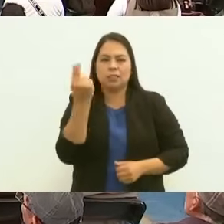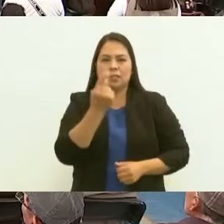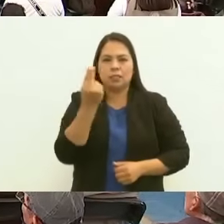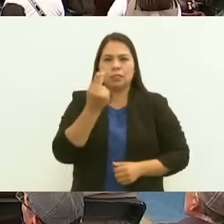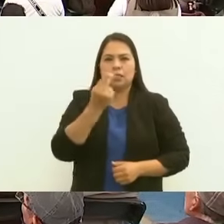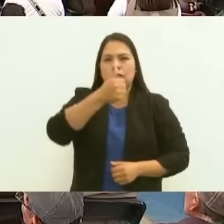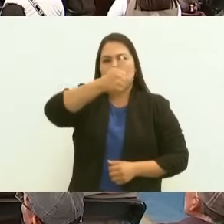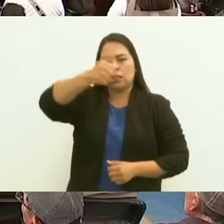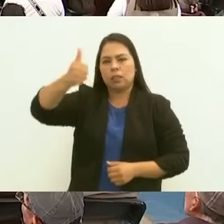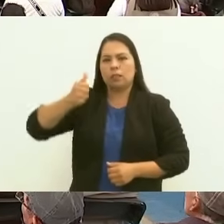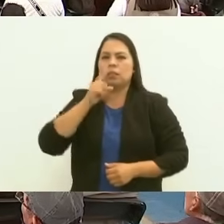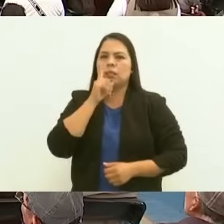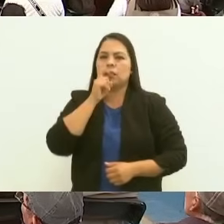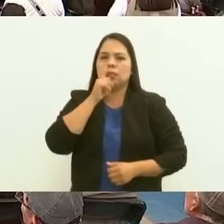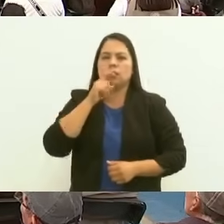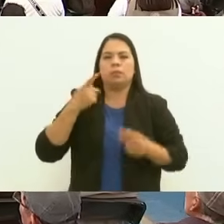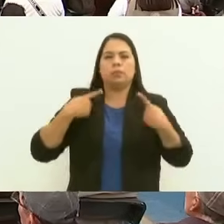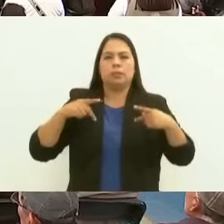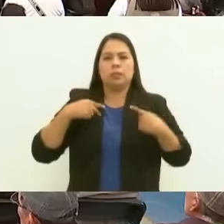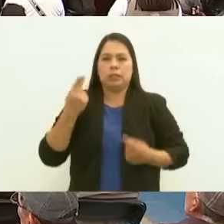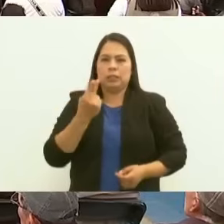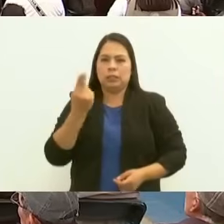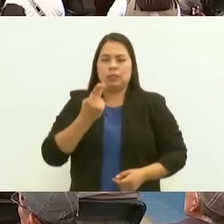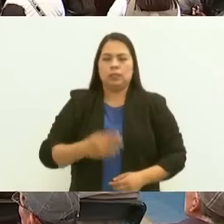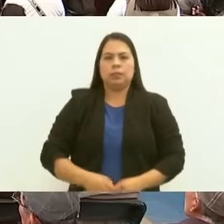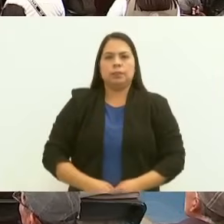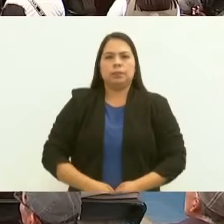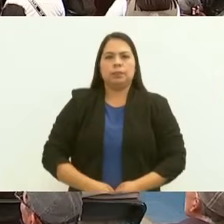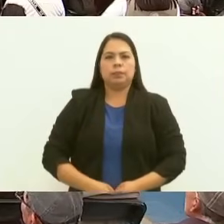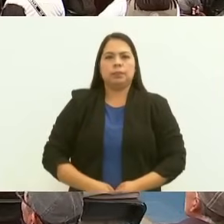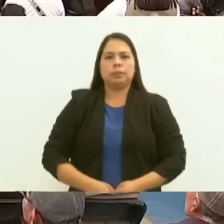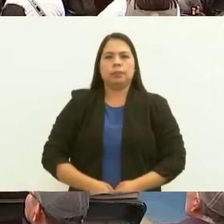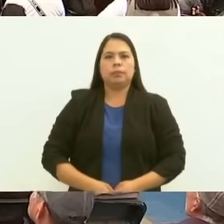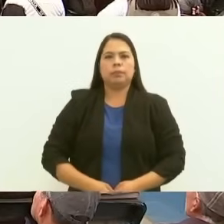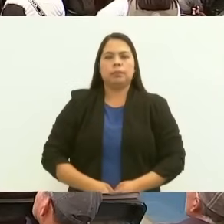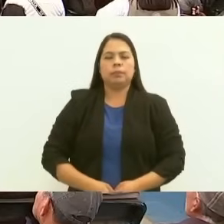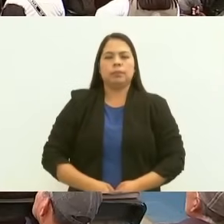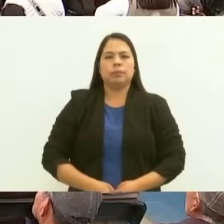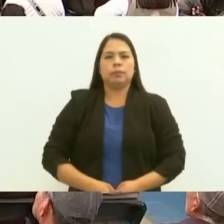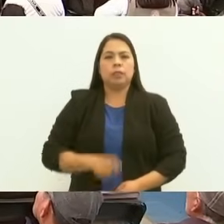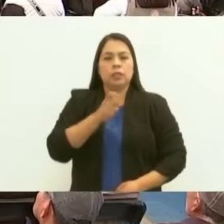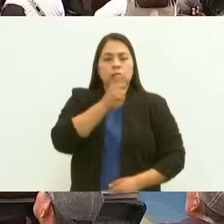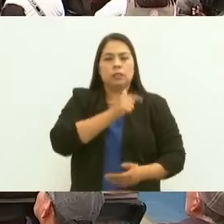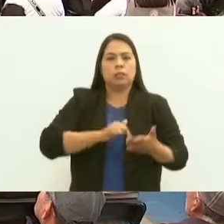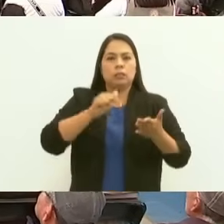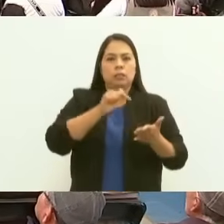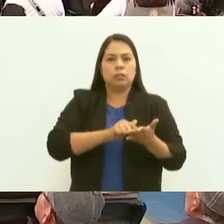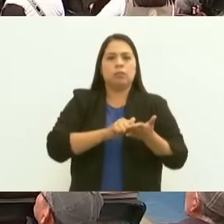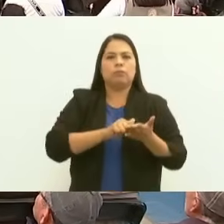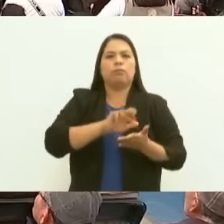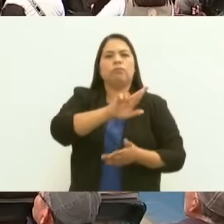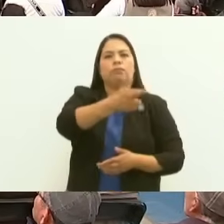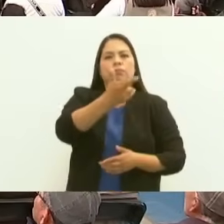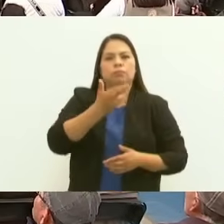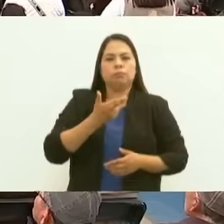agua potable de la población. Esta planta recibirá las aguas almacenadas de la presa Guadalupe